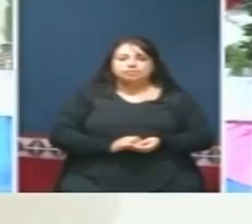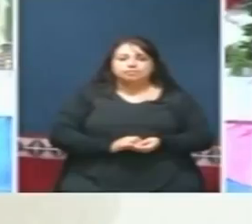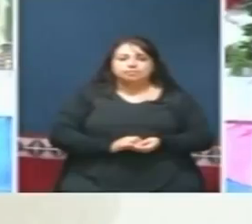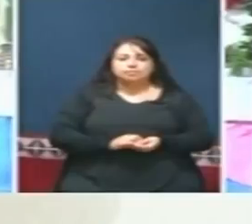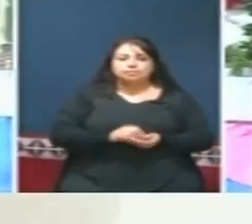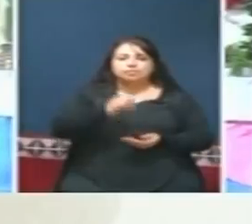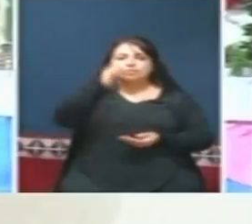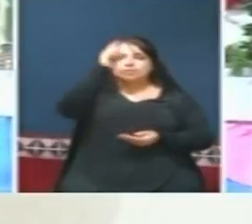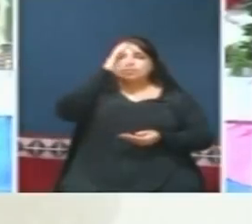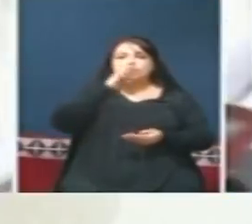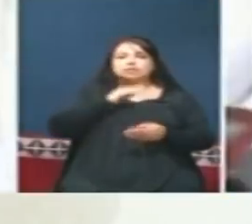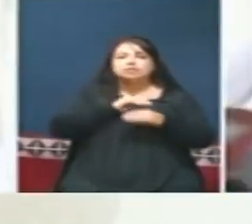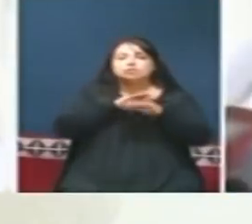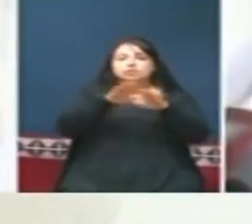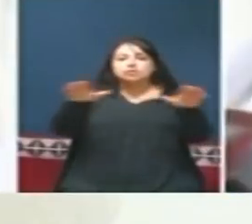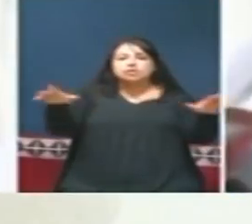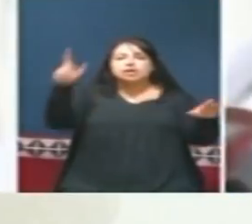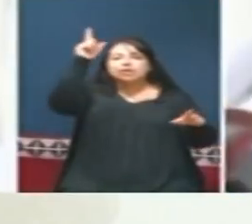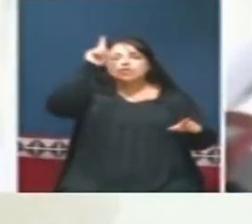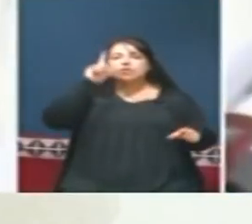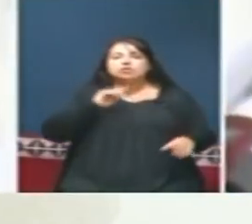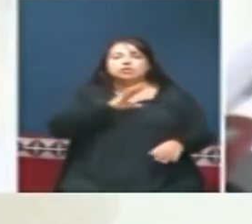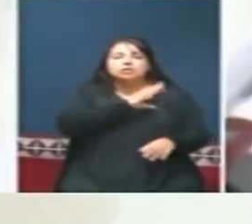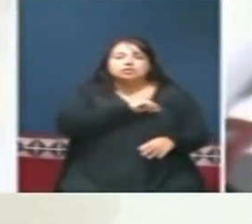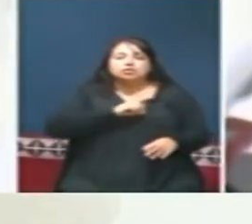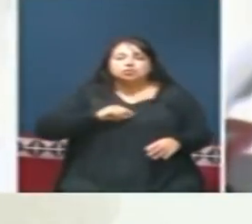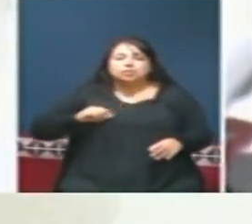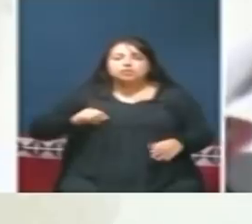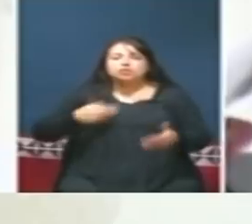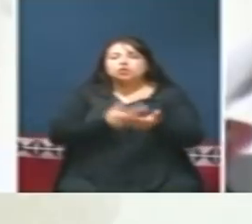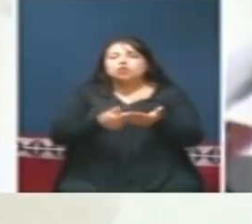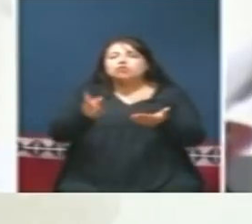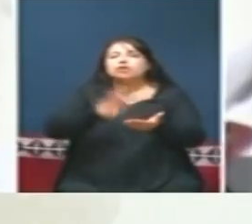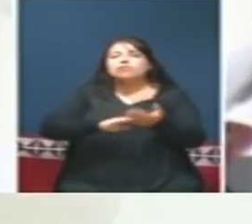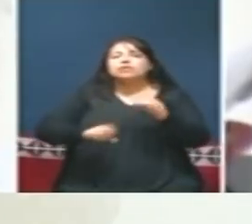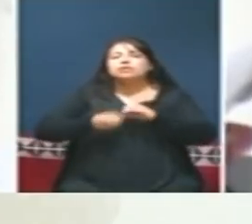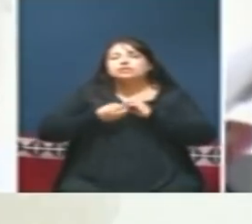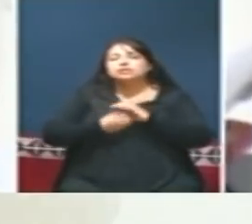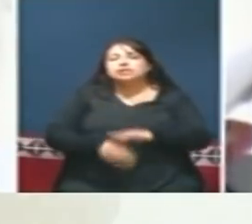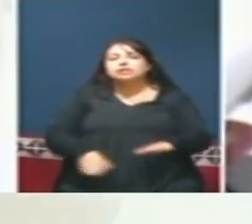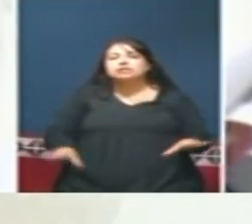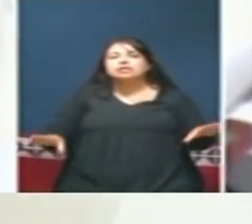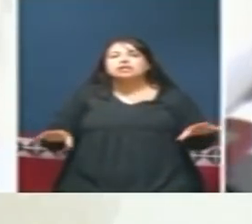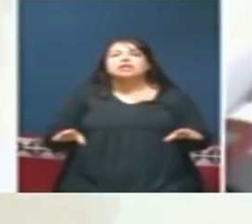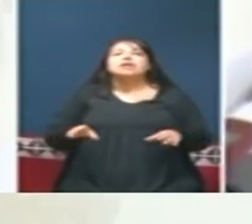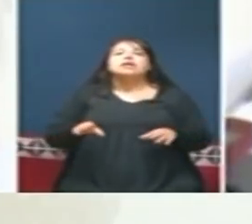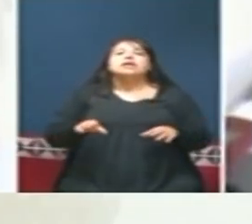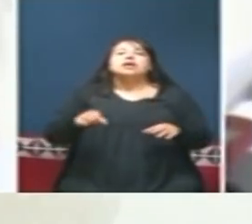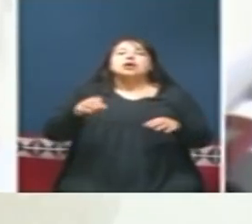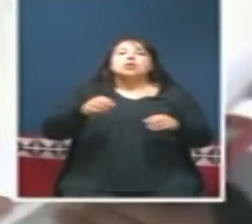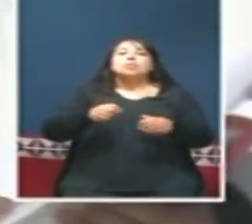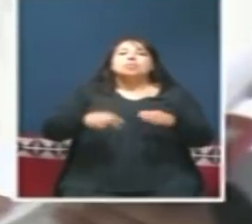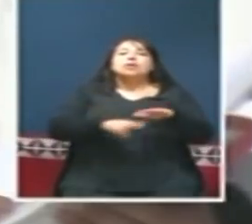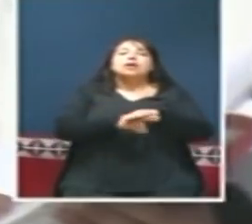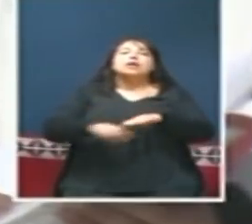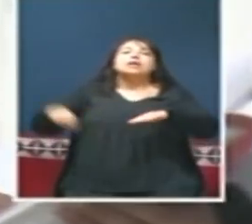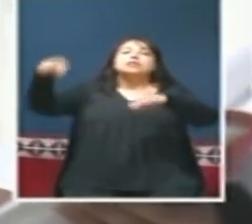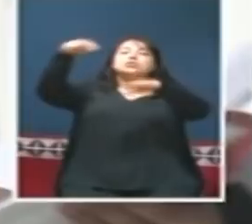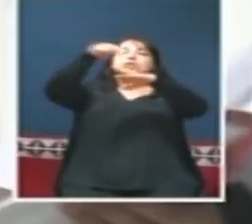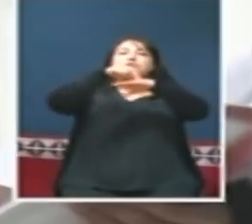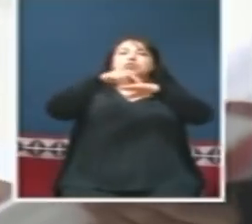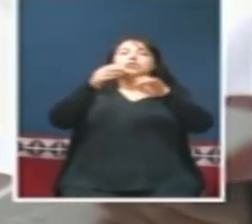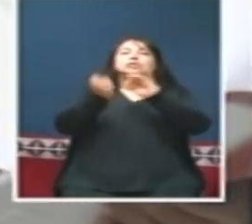Espíritu Santo, sea Dios, que en su gran misericordia nos hizo renacer por la resurrección de Jesucristo, que su gracia salvador